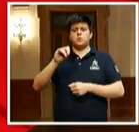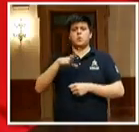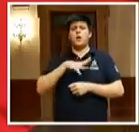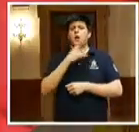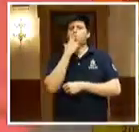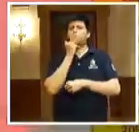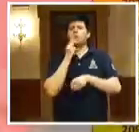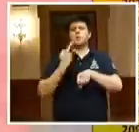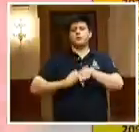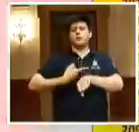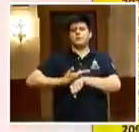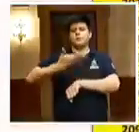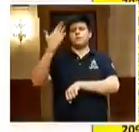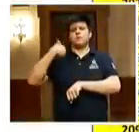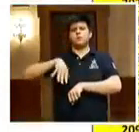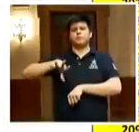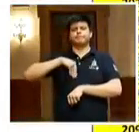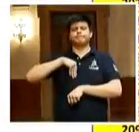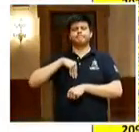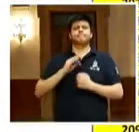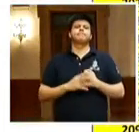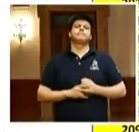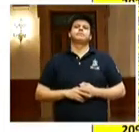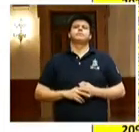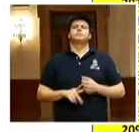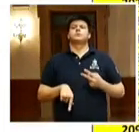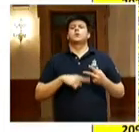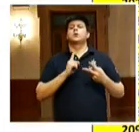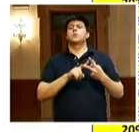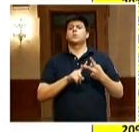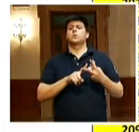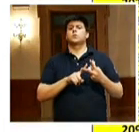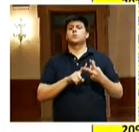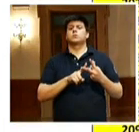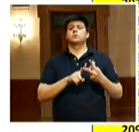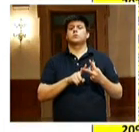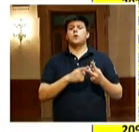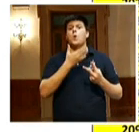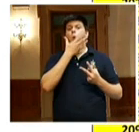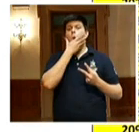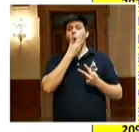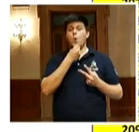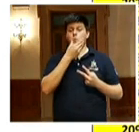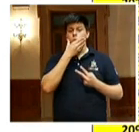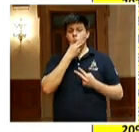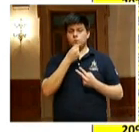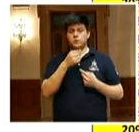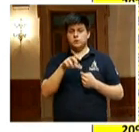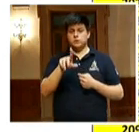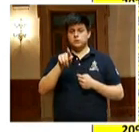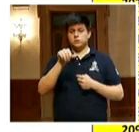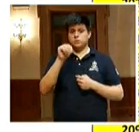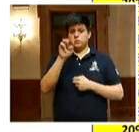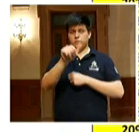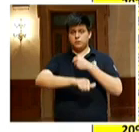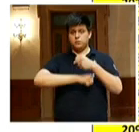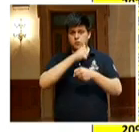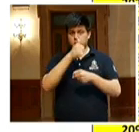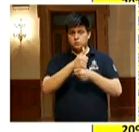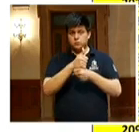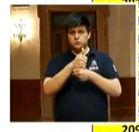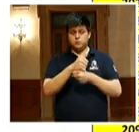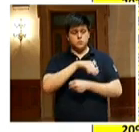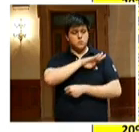como comorbilidad el segundo caso es un masculino de 79 años de edad